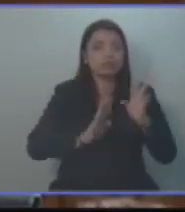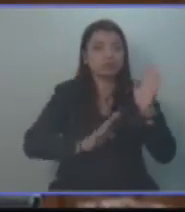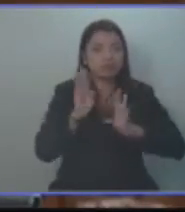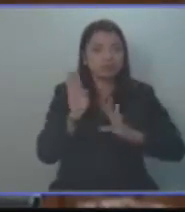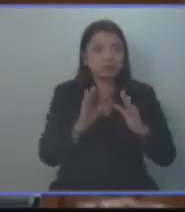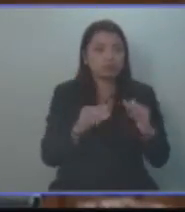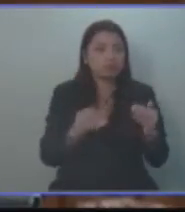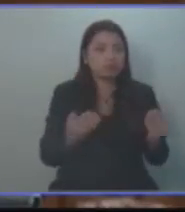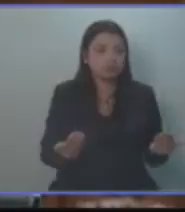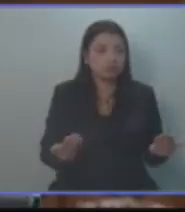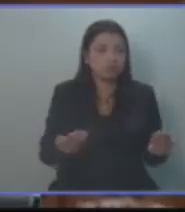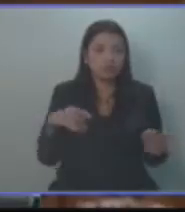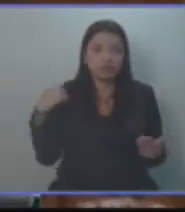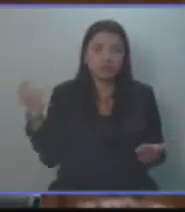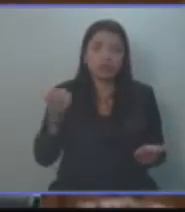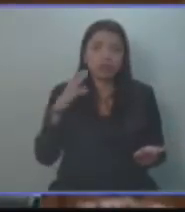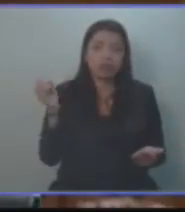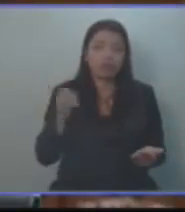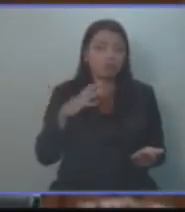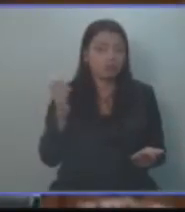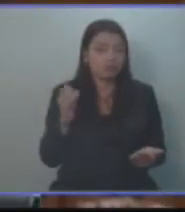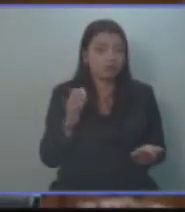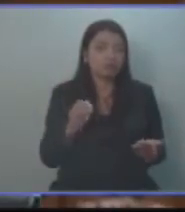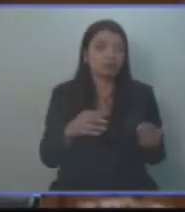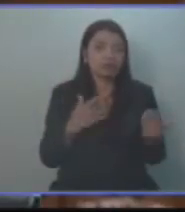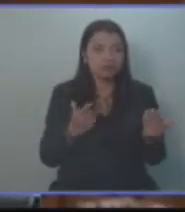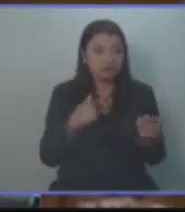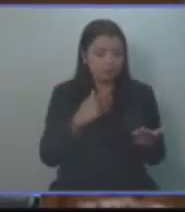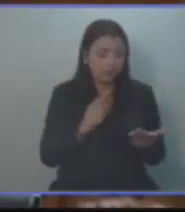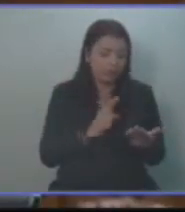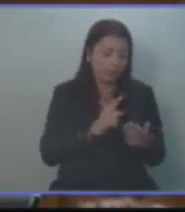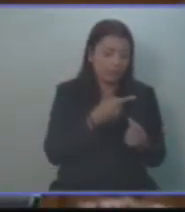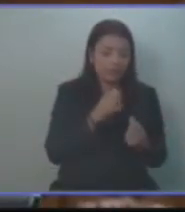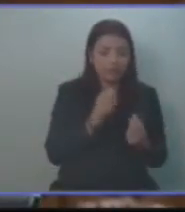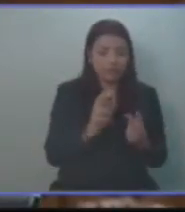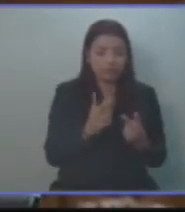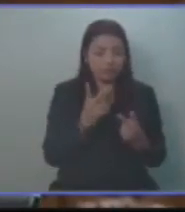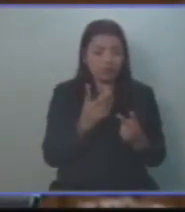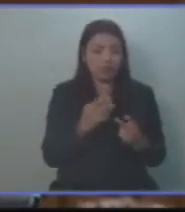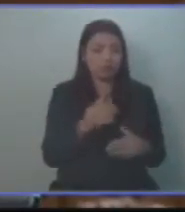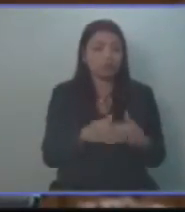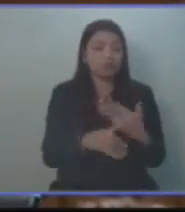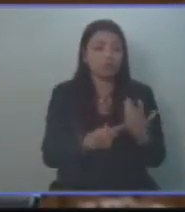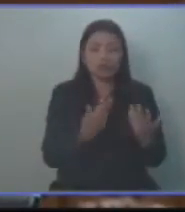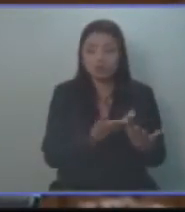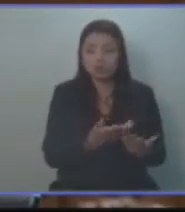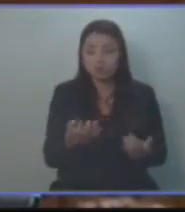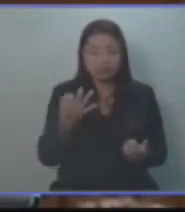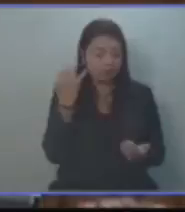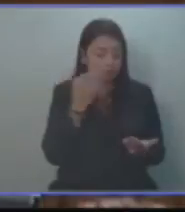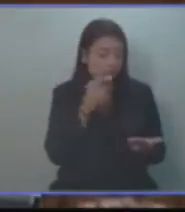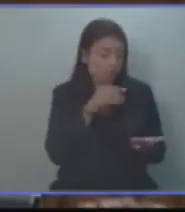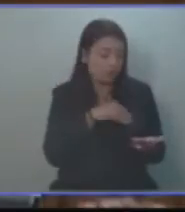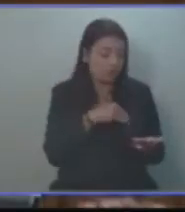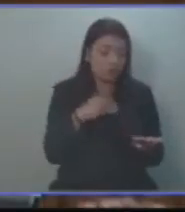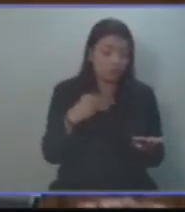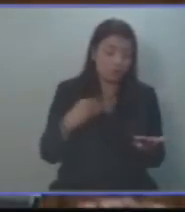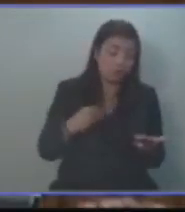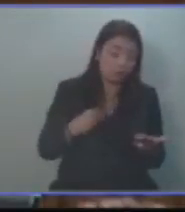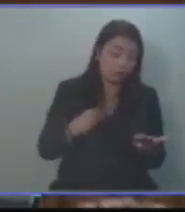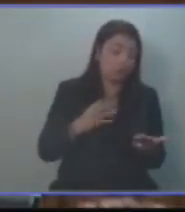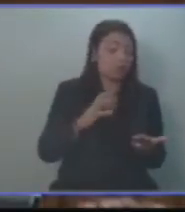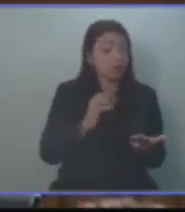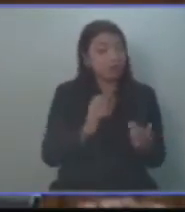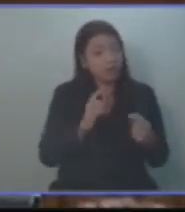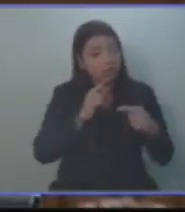cirugías mayores de urgencia o electiva como primero o segundo ayudante cuando sea requerido por el médico agregado o por jefe